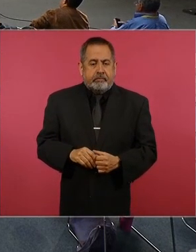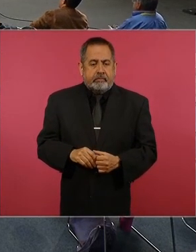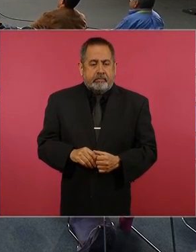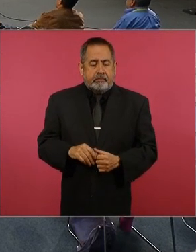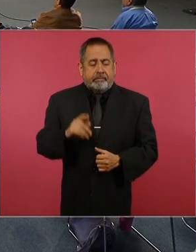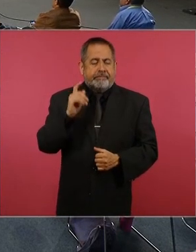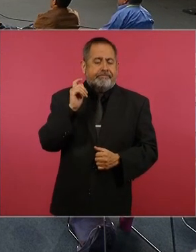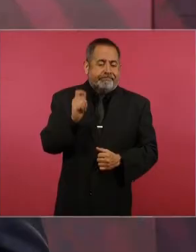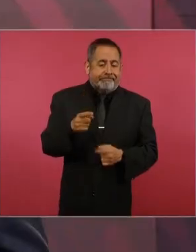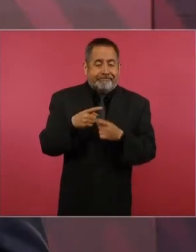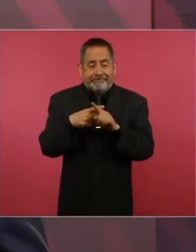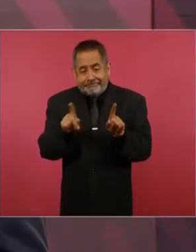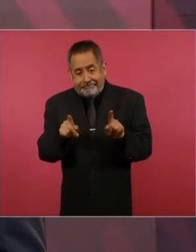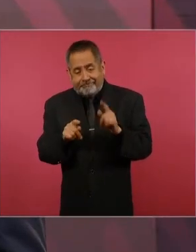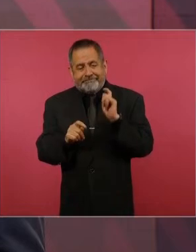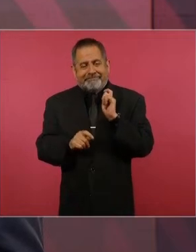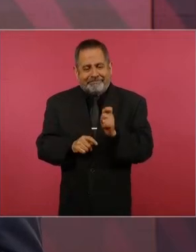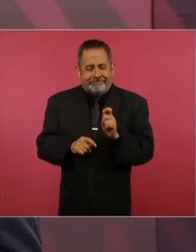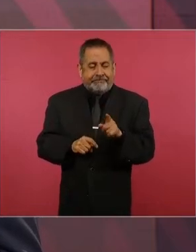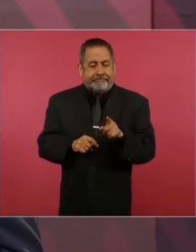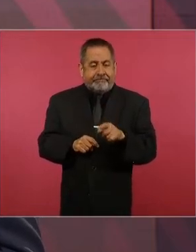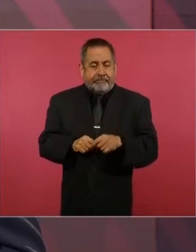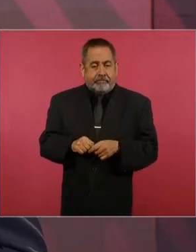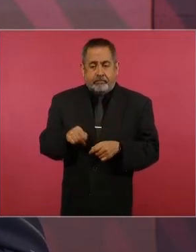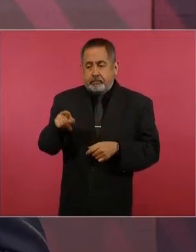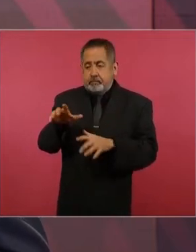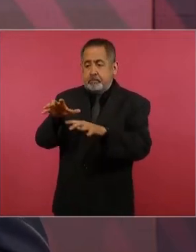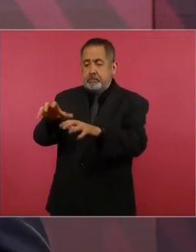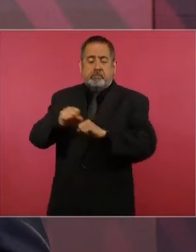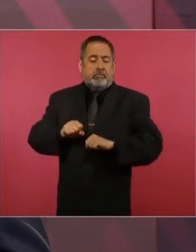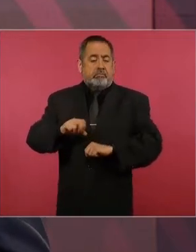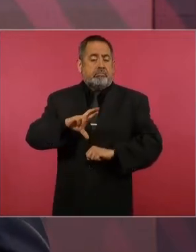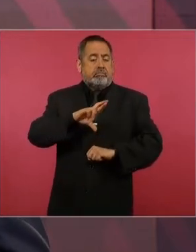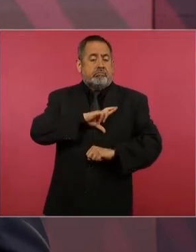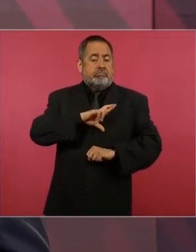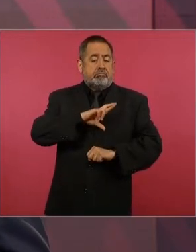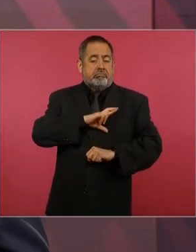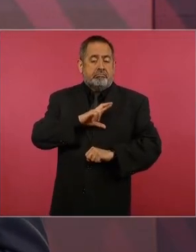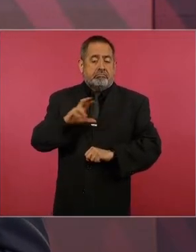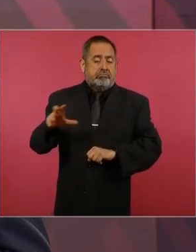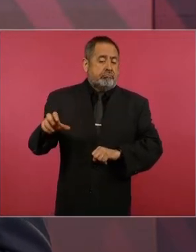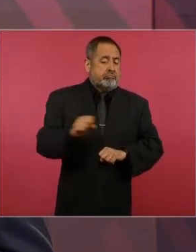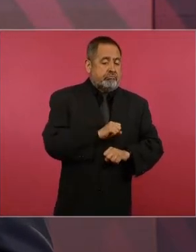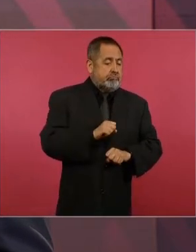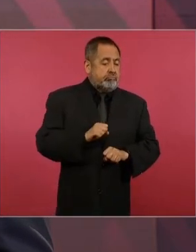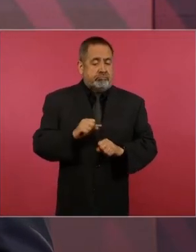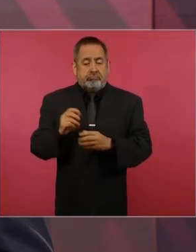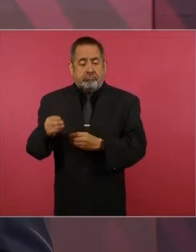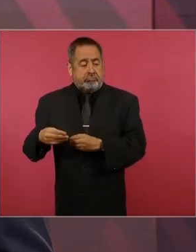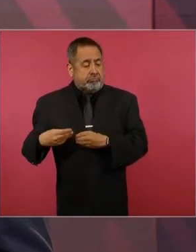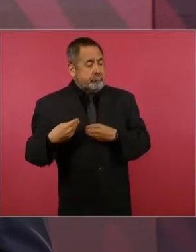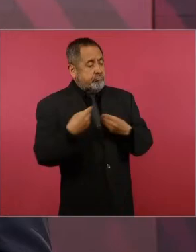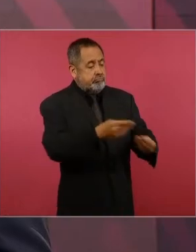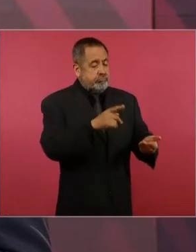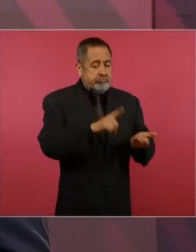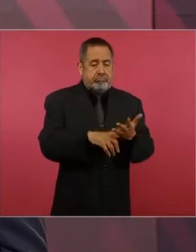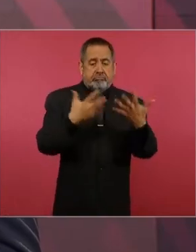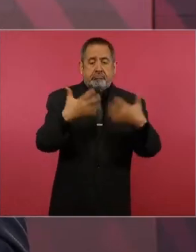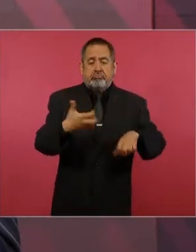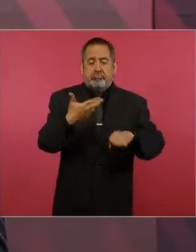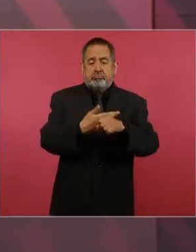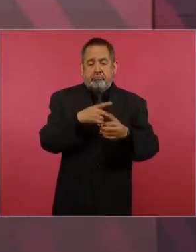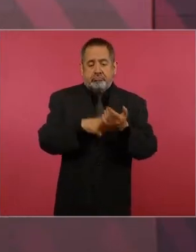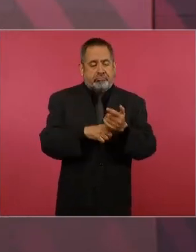Nada más que lo privatizan, se lo dan a una empresa que